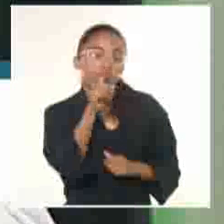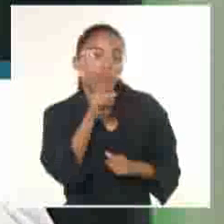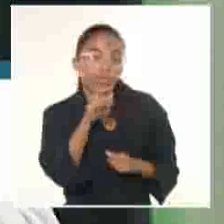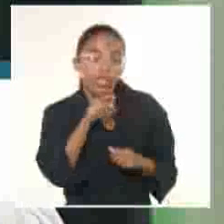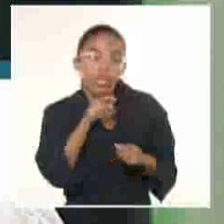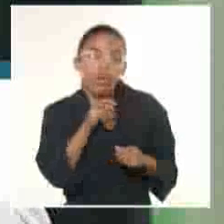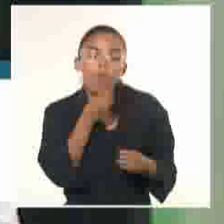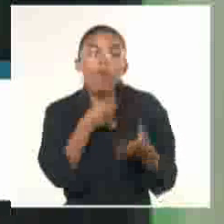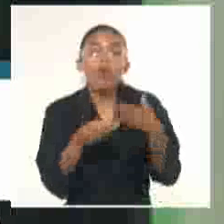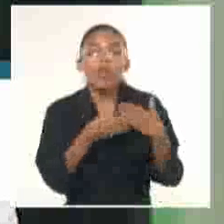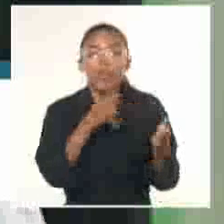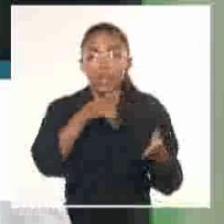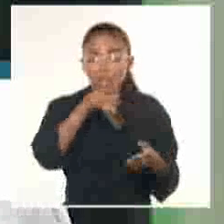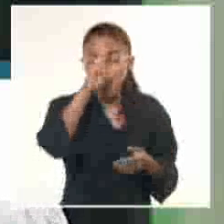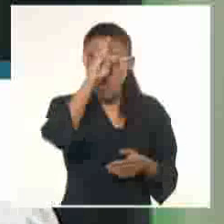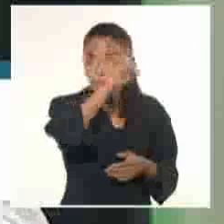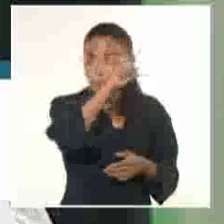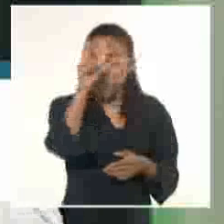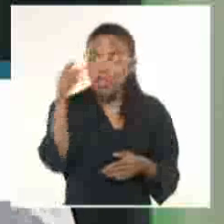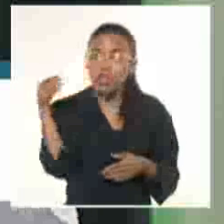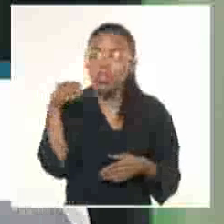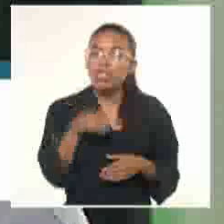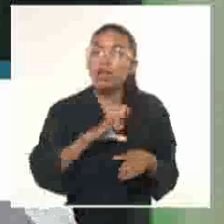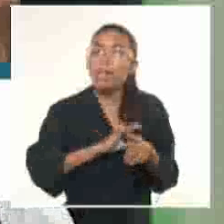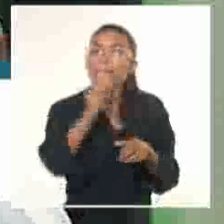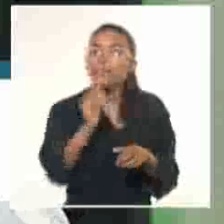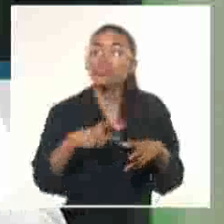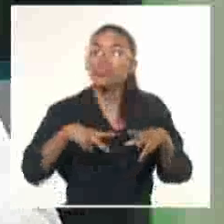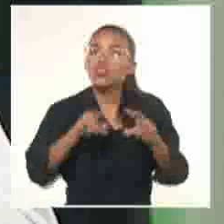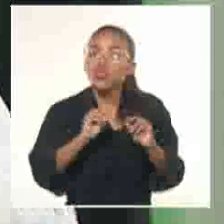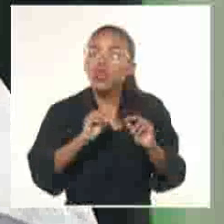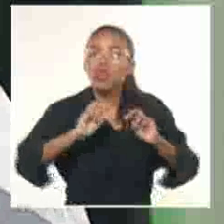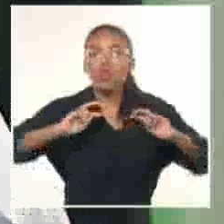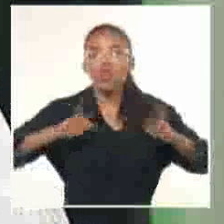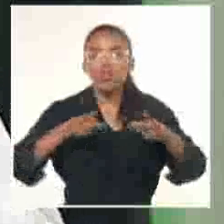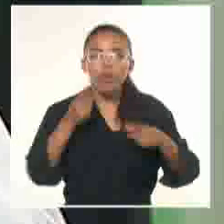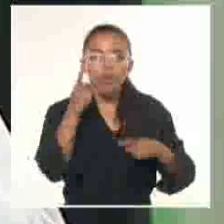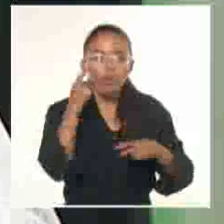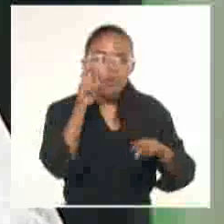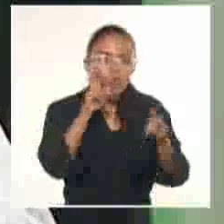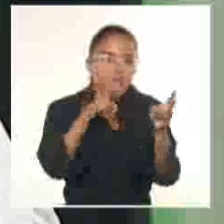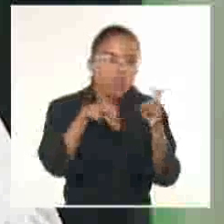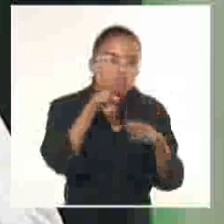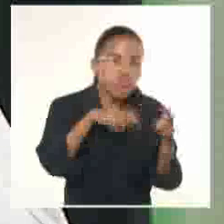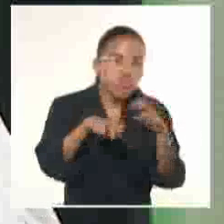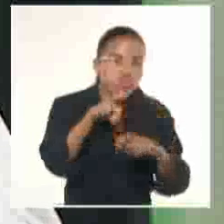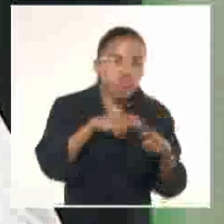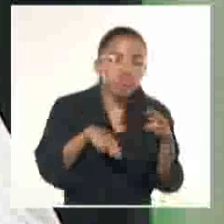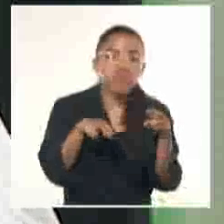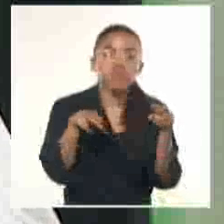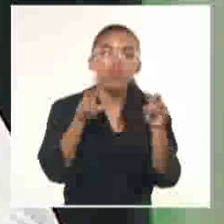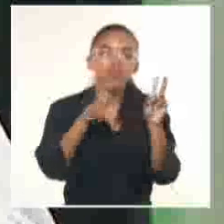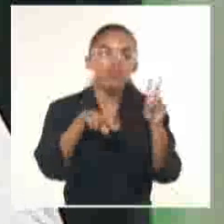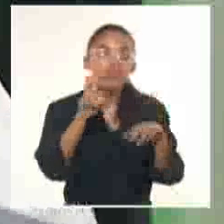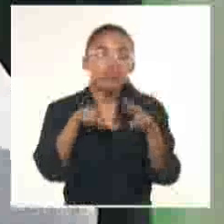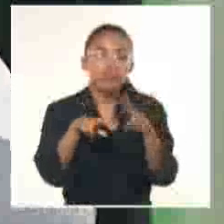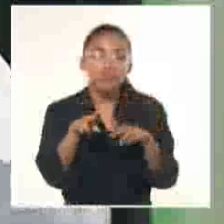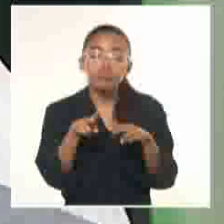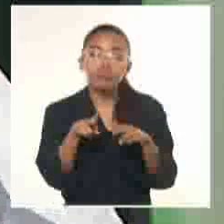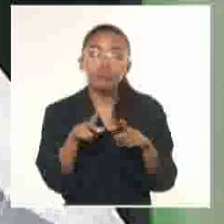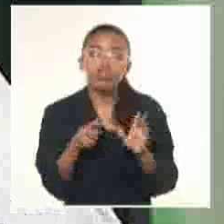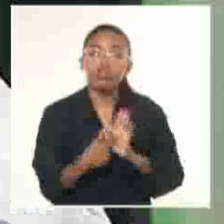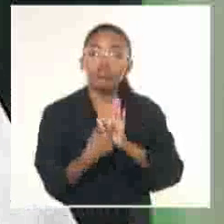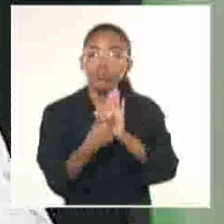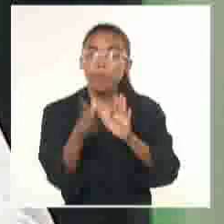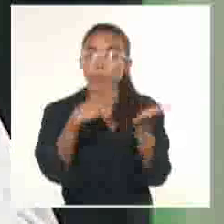nuevo? Muy independientemente de la institución que llega, hay que volverlo a estudiar y como está establecido por el Ministerio de Salud Pública, que es en